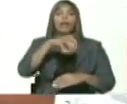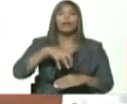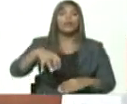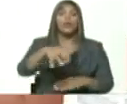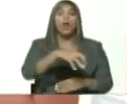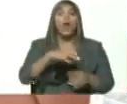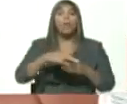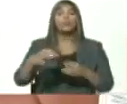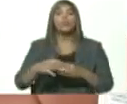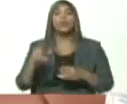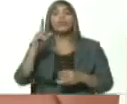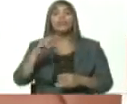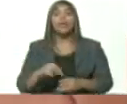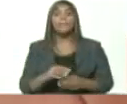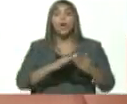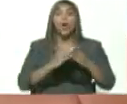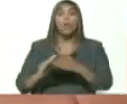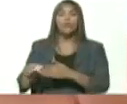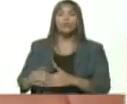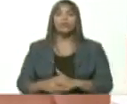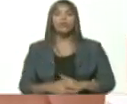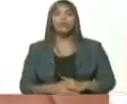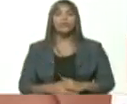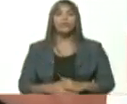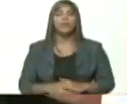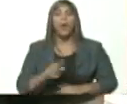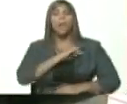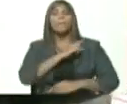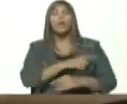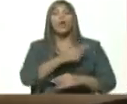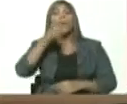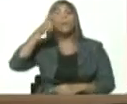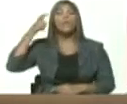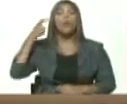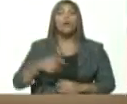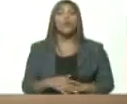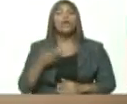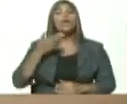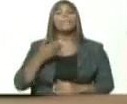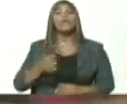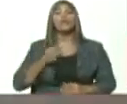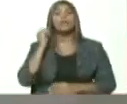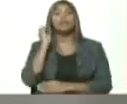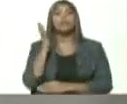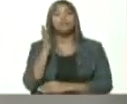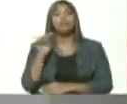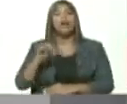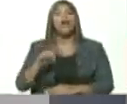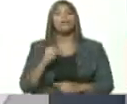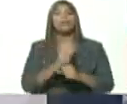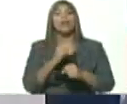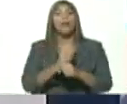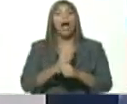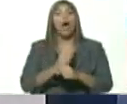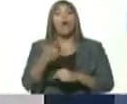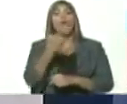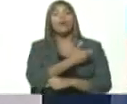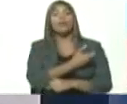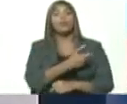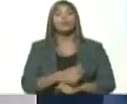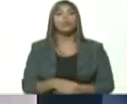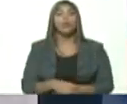así como las comunidades, el poder popular. Es importante mencionar que estas jornadas de vacunación están